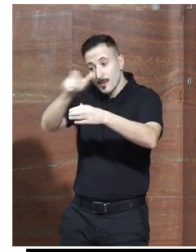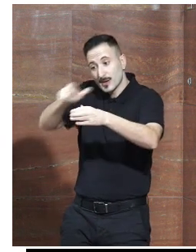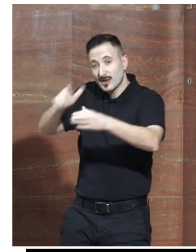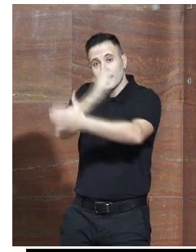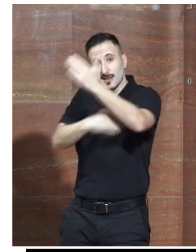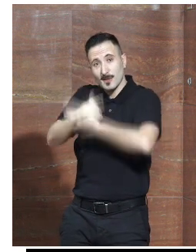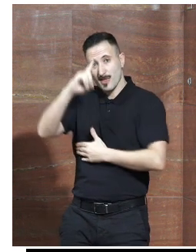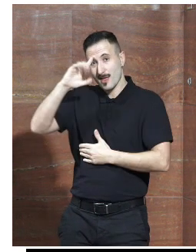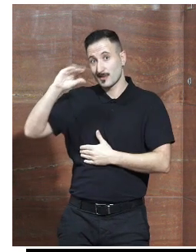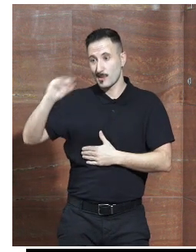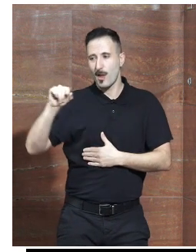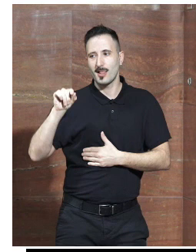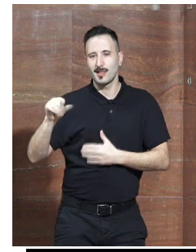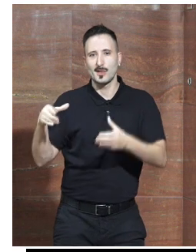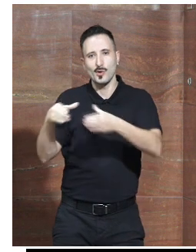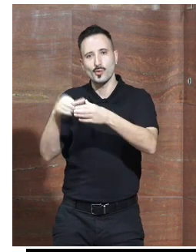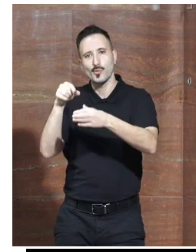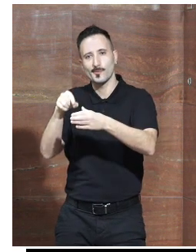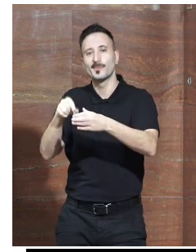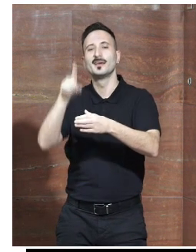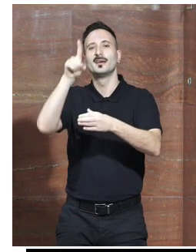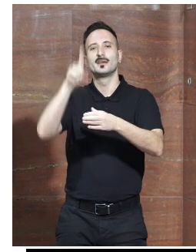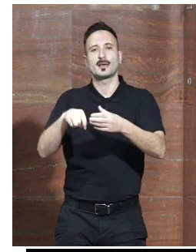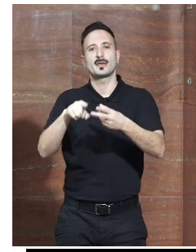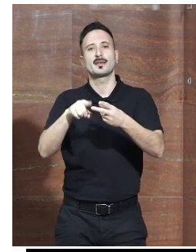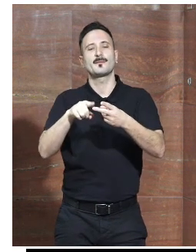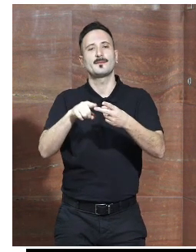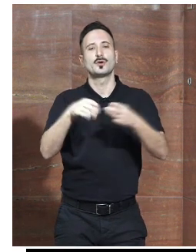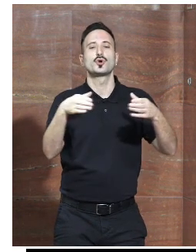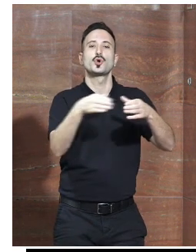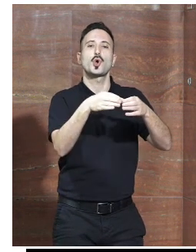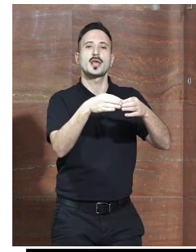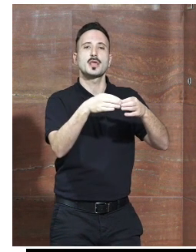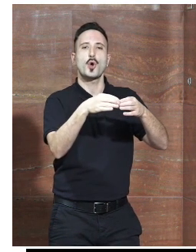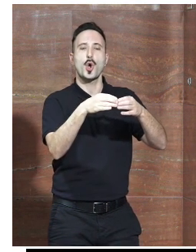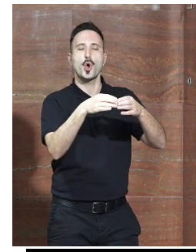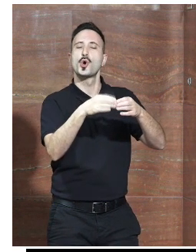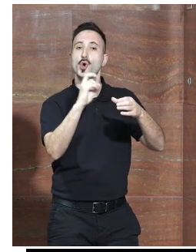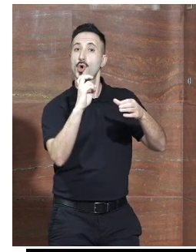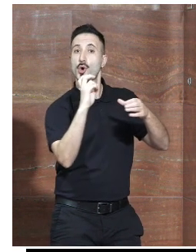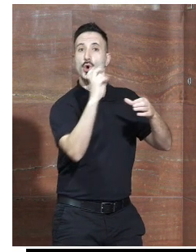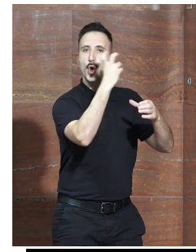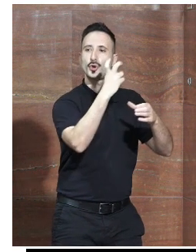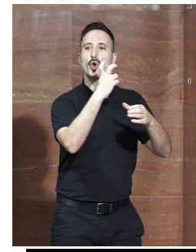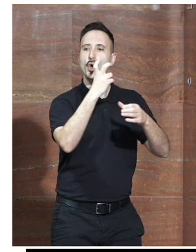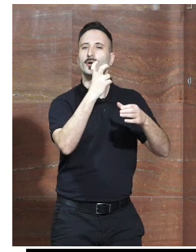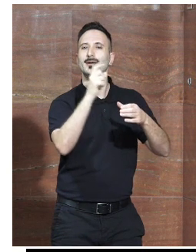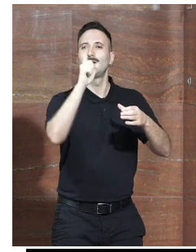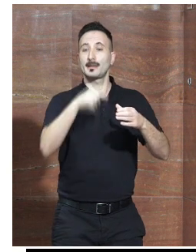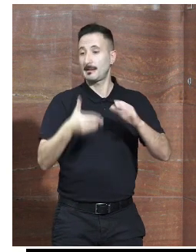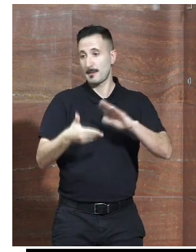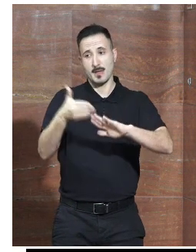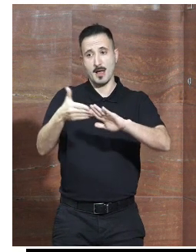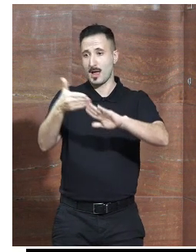intelectual, y también afecta a un colectivo que, bueno, todos tarde o temprano tendremos